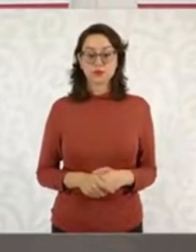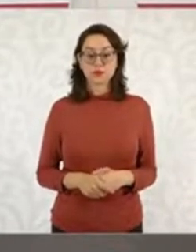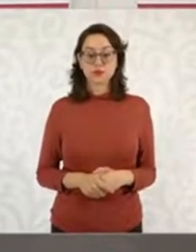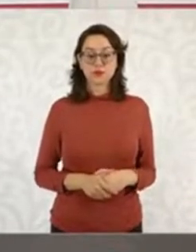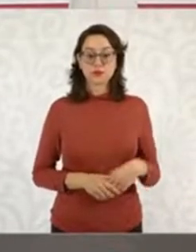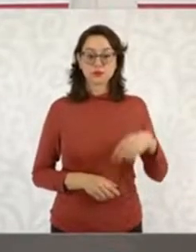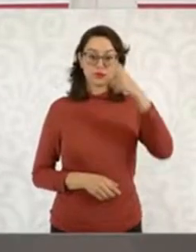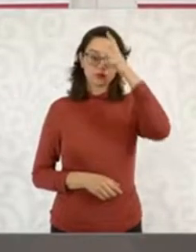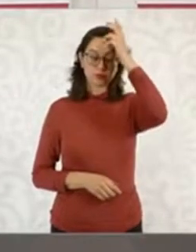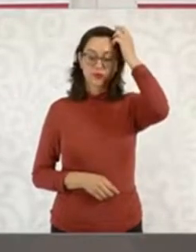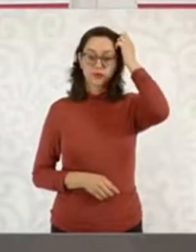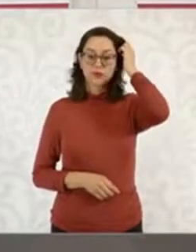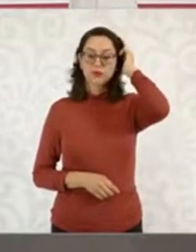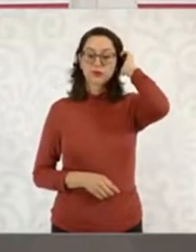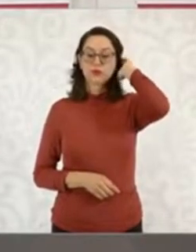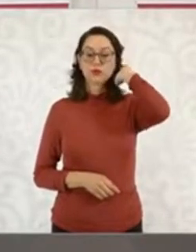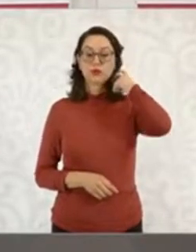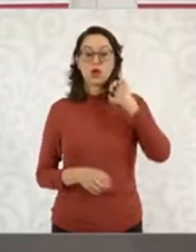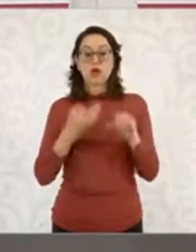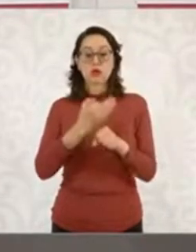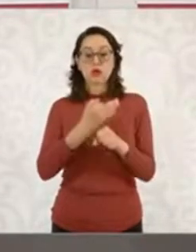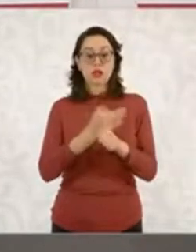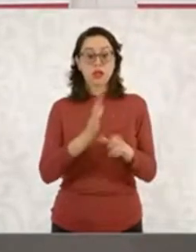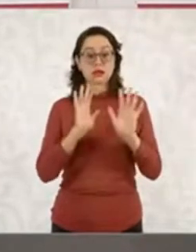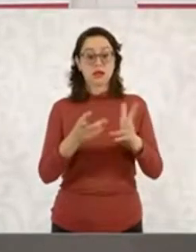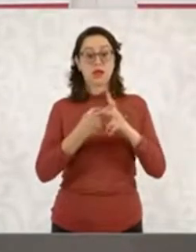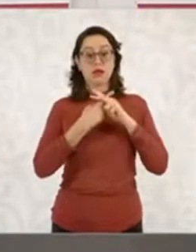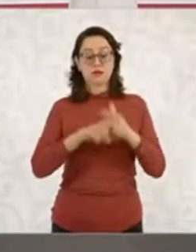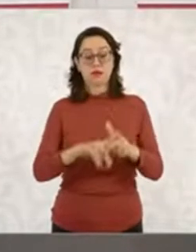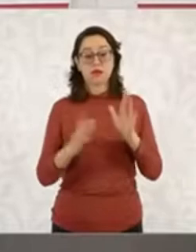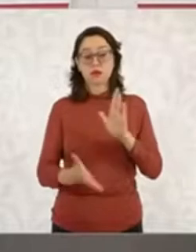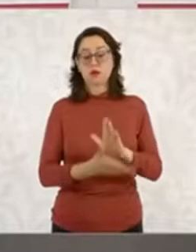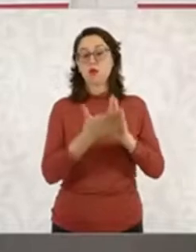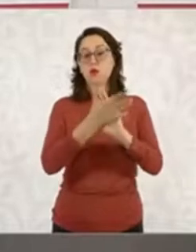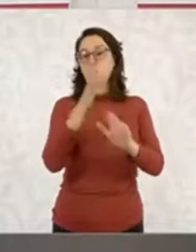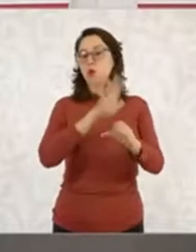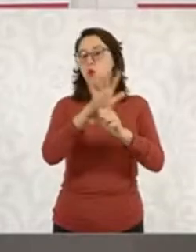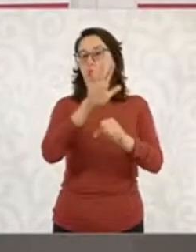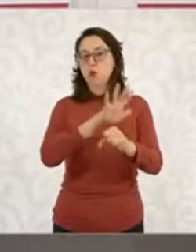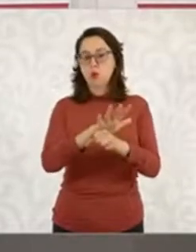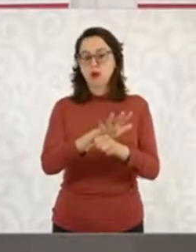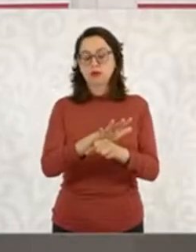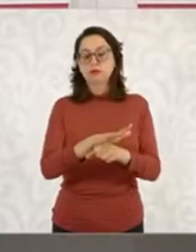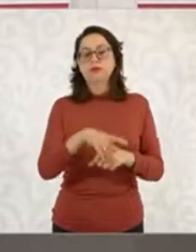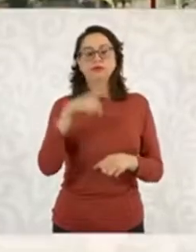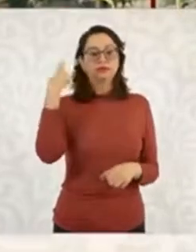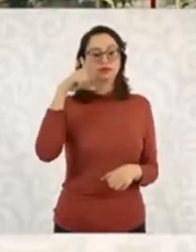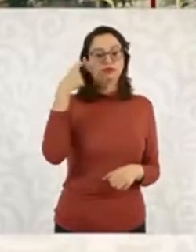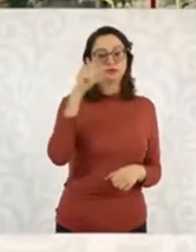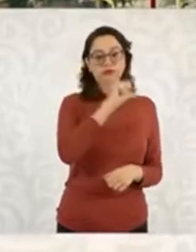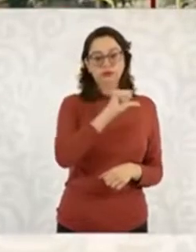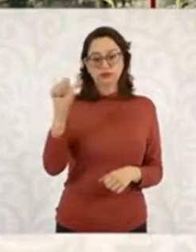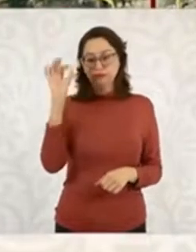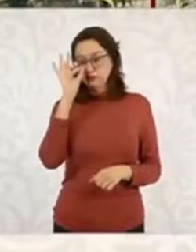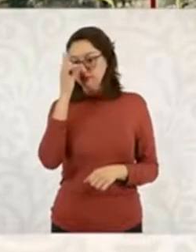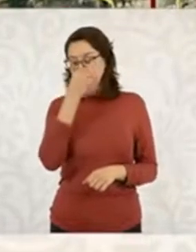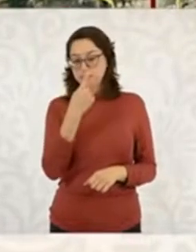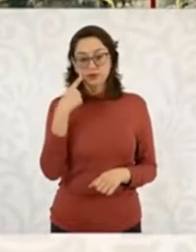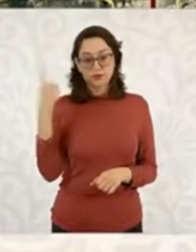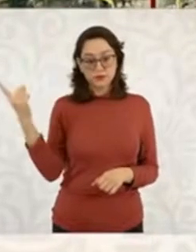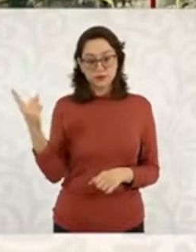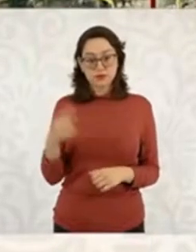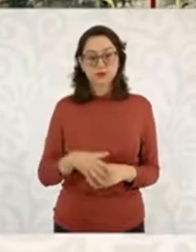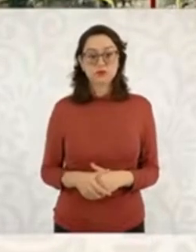Entonces, bueno, ¿cuáles son los tramos que ya están en licitación? En el caso del Querétaro-Irapuato, tenemos los primeros 30 kilómetros que van de la zona industrial